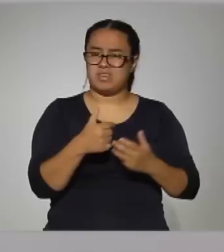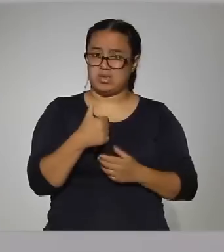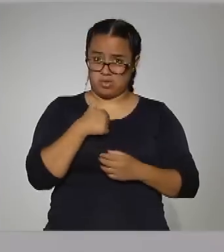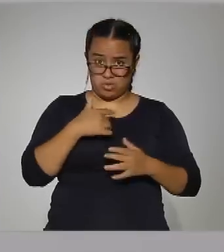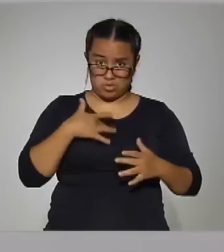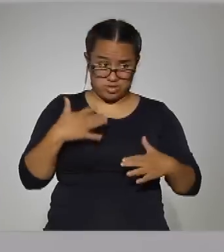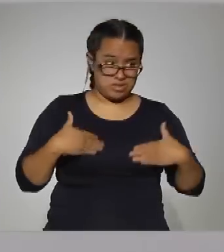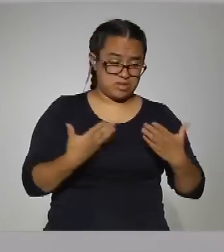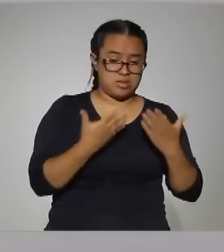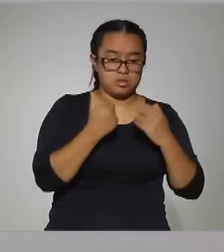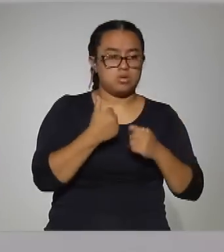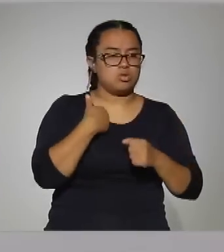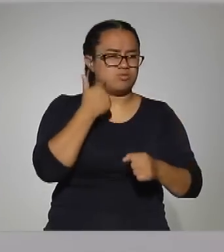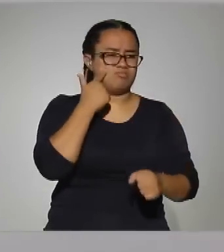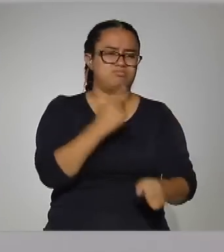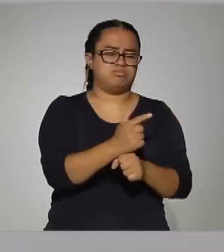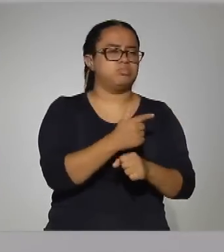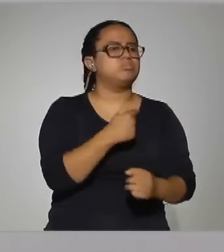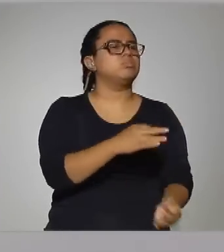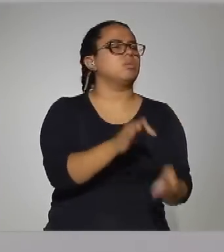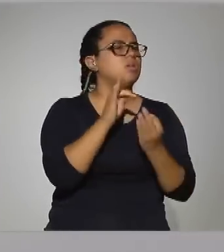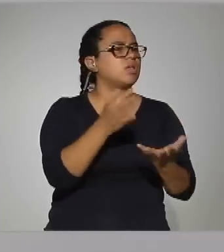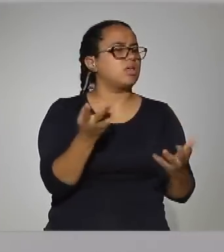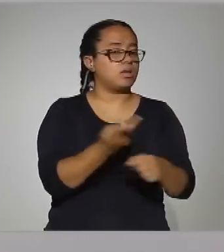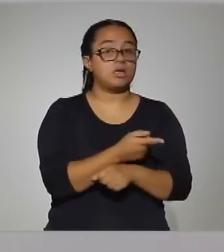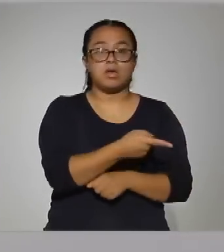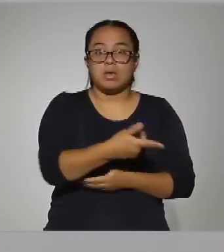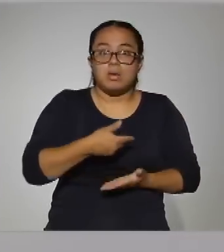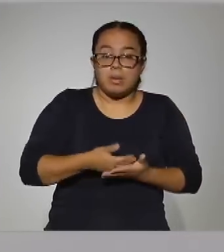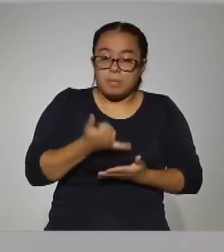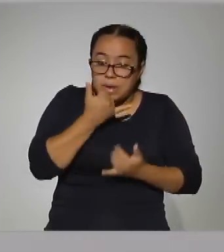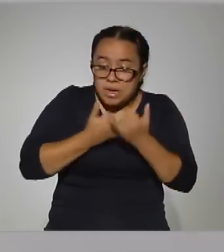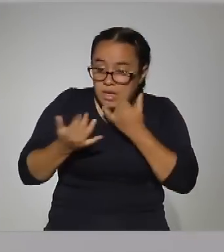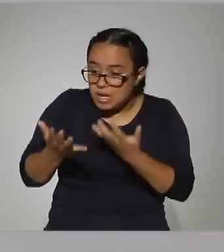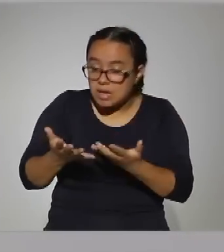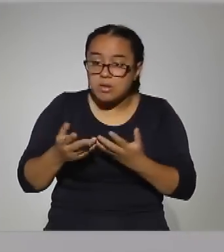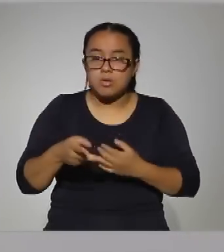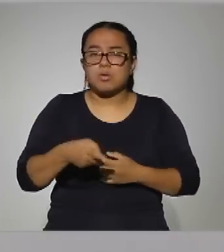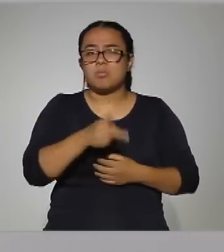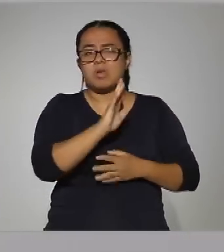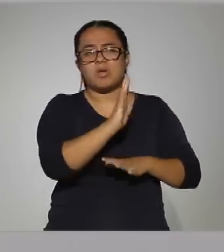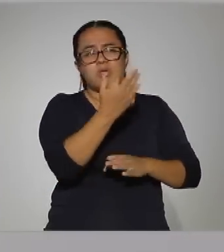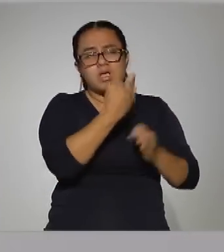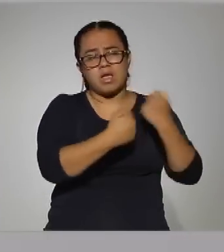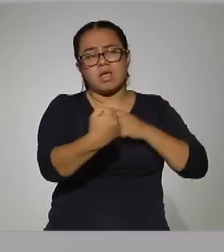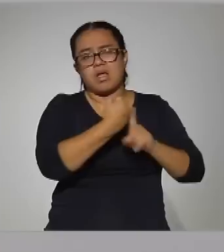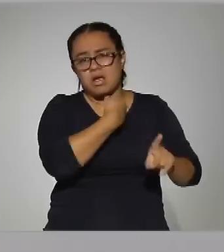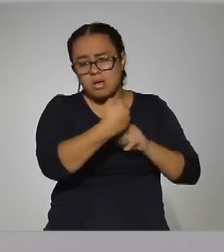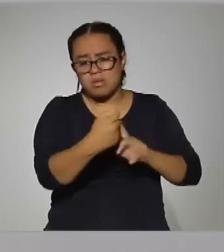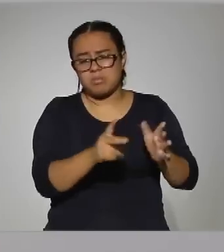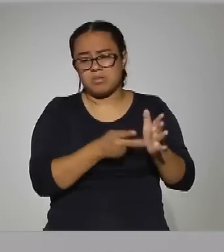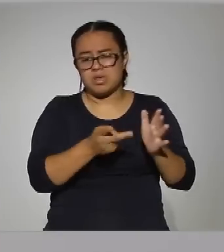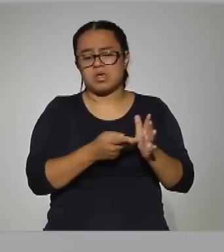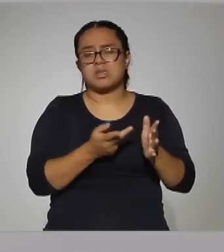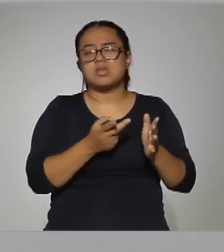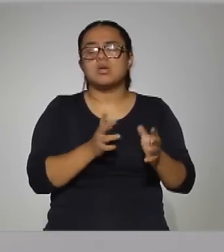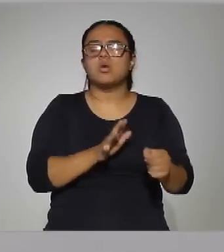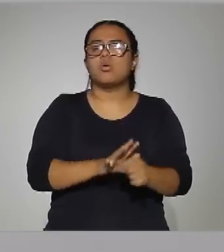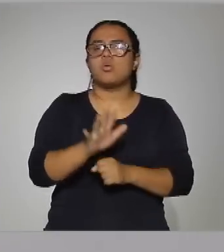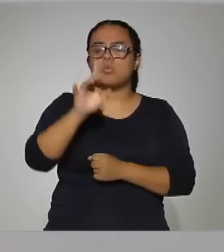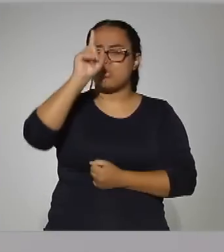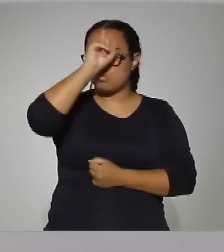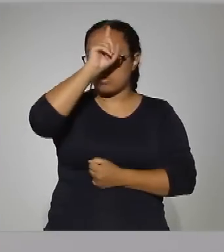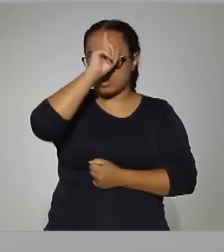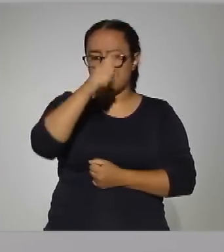confianza. Yo lo descubrí y lo confronté. Él me pide disculpas, pero yo ya recibí maltratos, golpes, etcétera. ¿Qué consejos